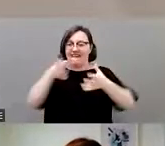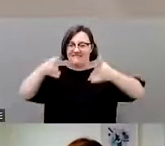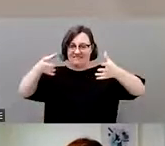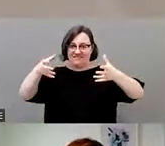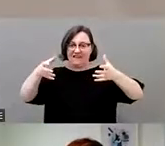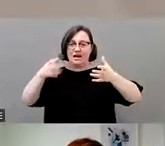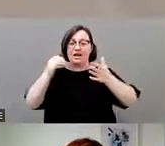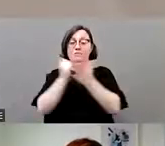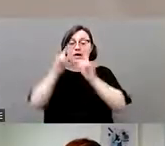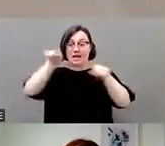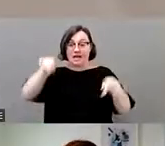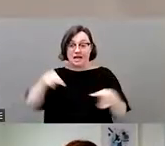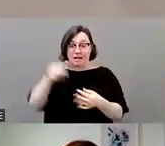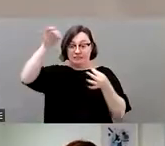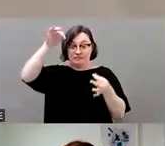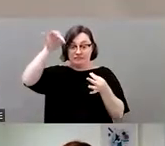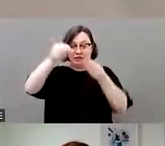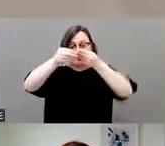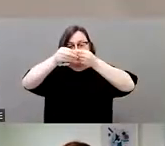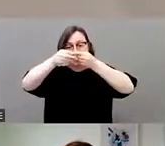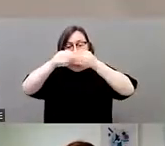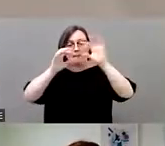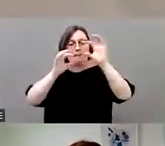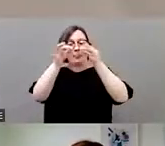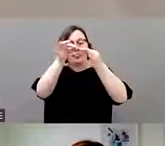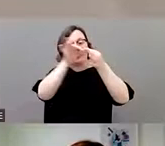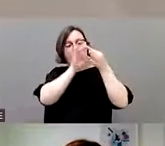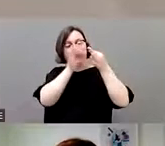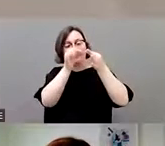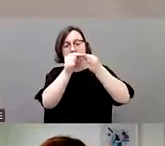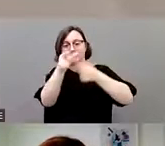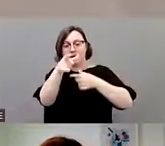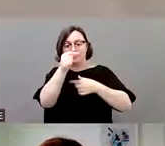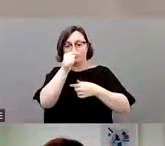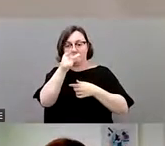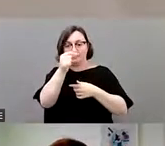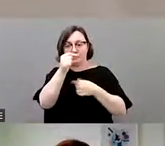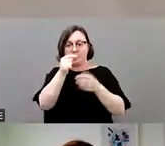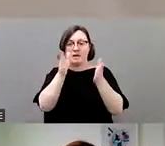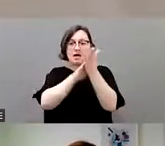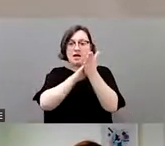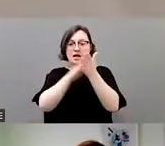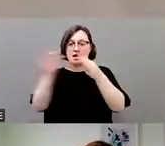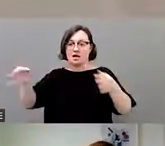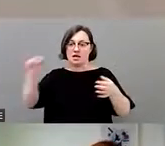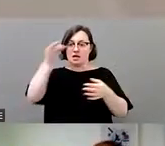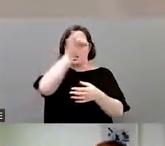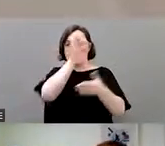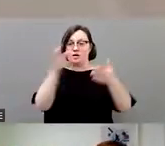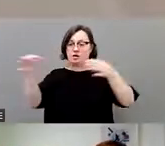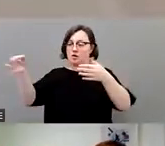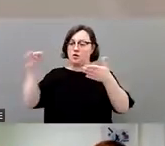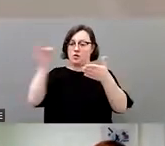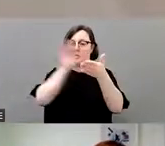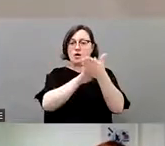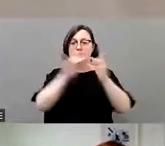prueba, cada picto es chiquitito y lleva su velcro para pegarlo en una tablilla del tamaño más o menos de la alfombrilla